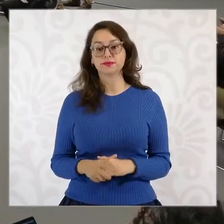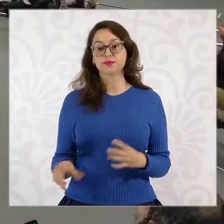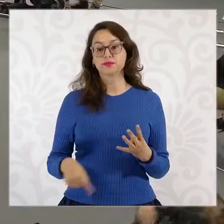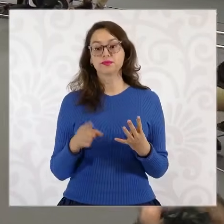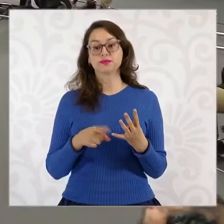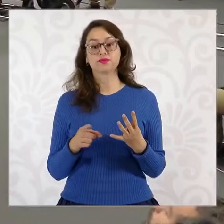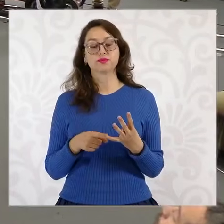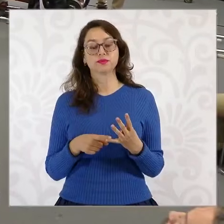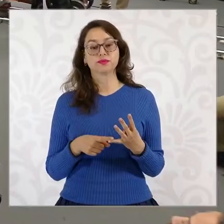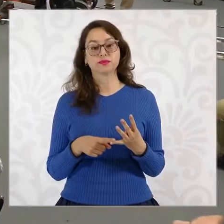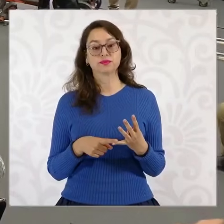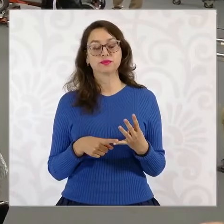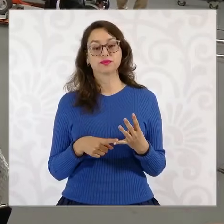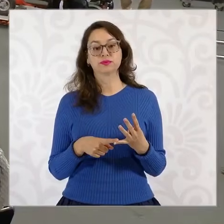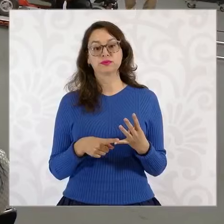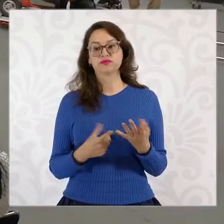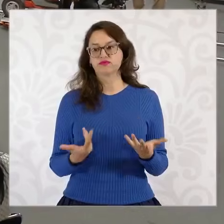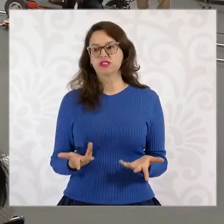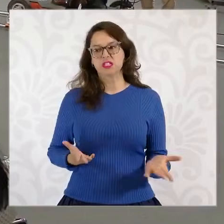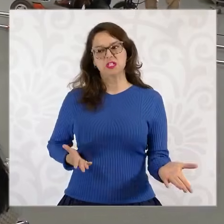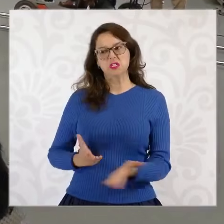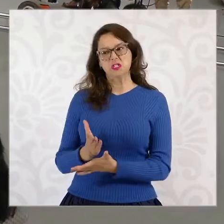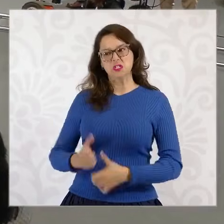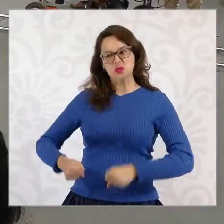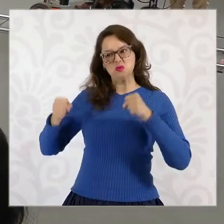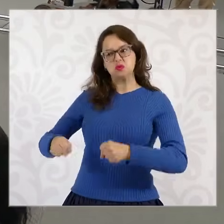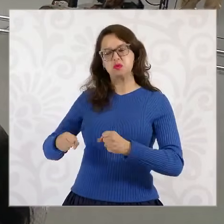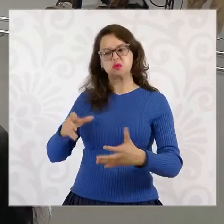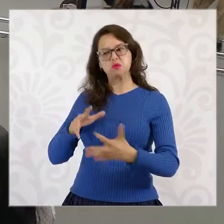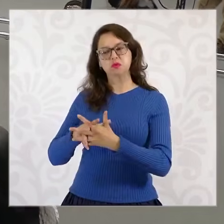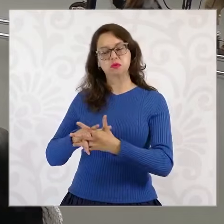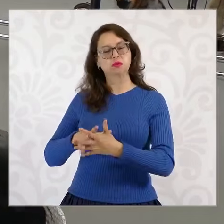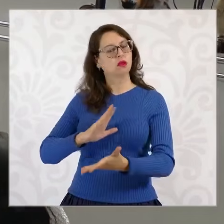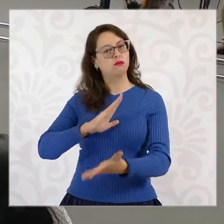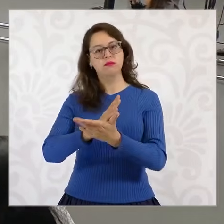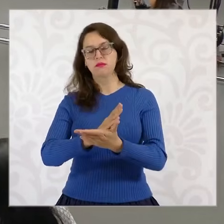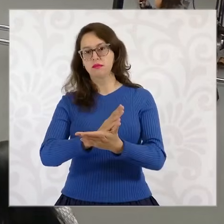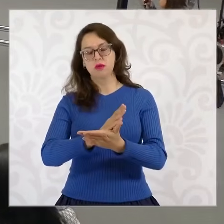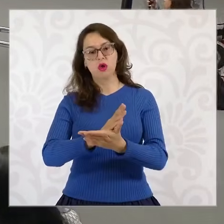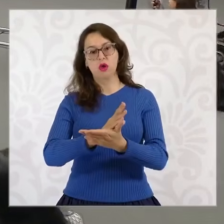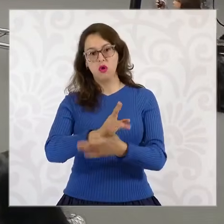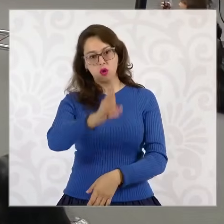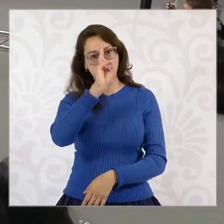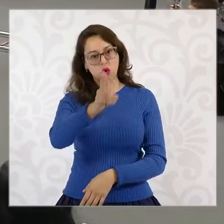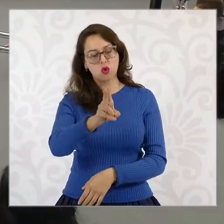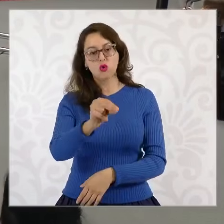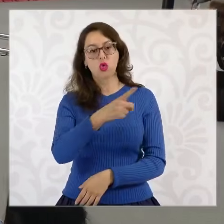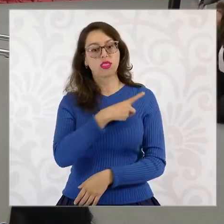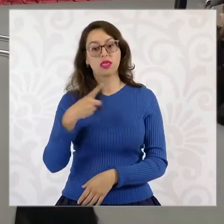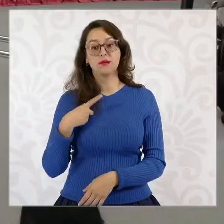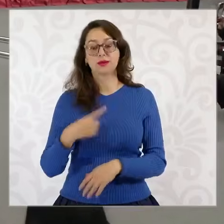la proscripción de la amenaza o el uso de la fuerza en las relaciones internacionales. Fíjense qué importante es la